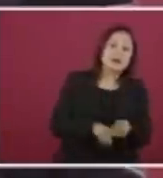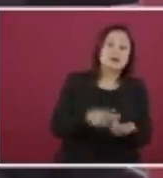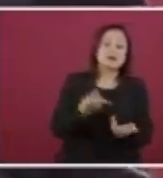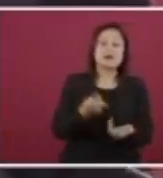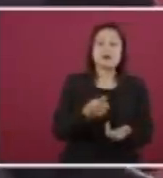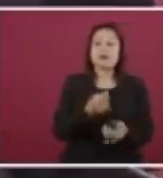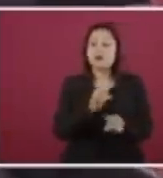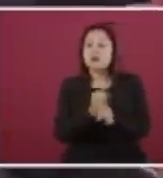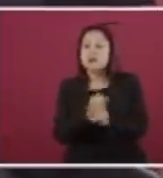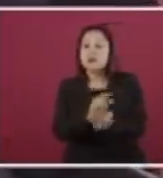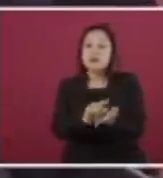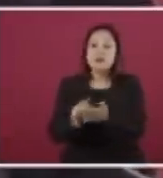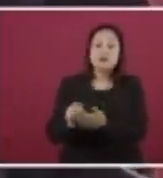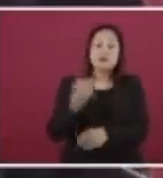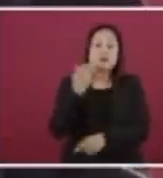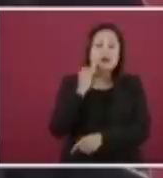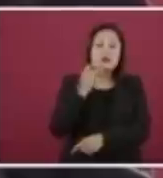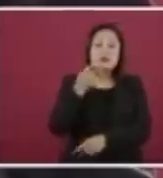de las empresas